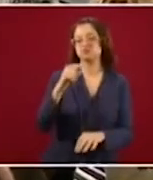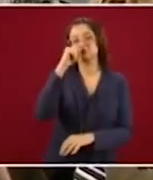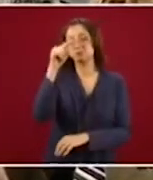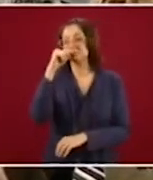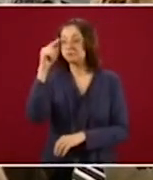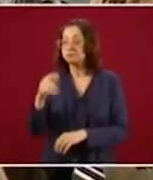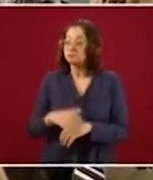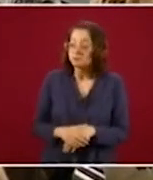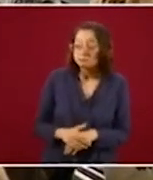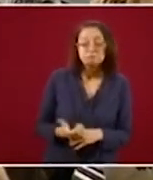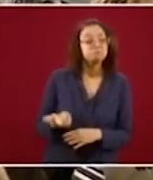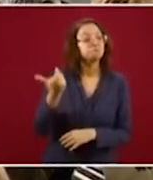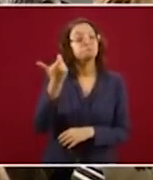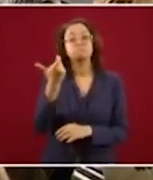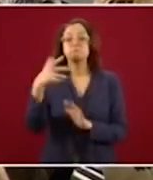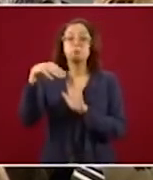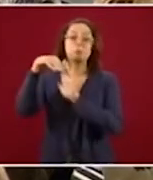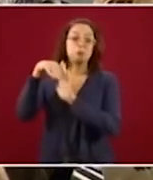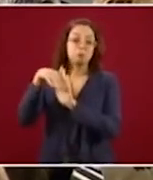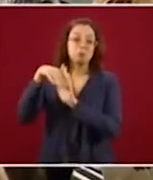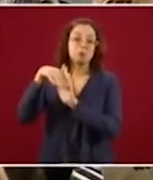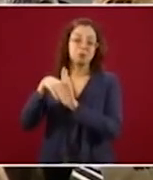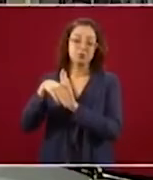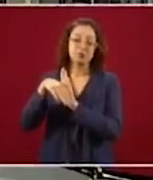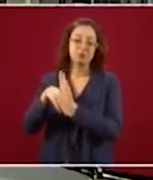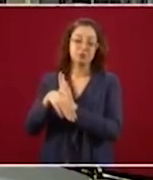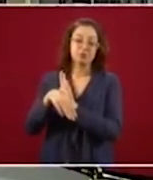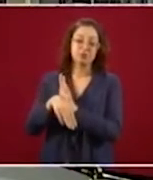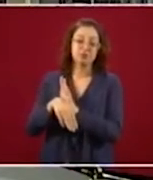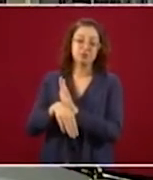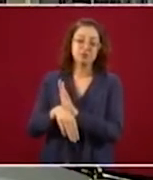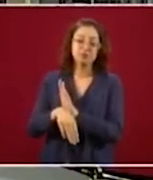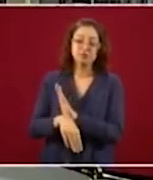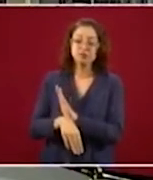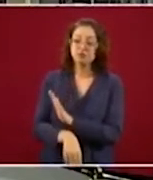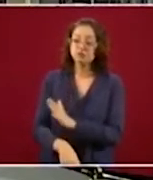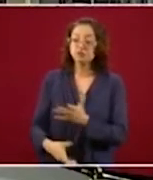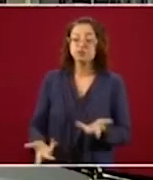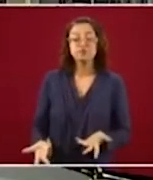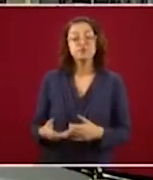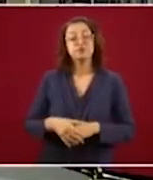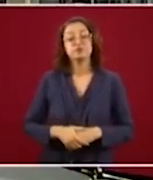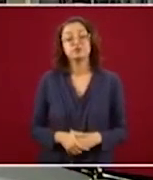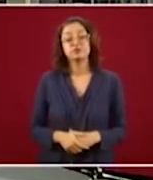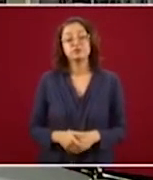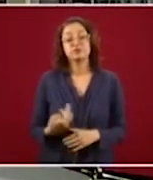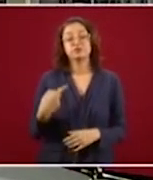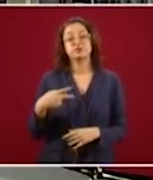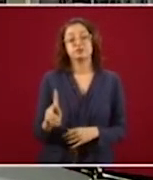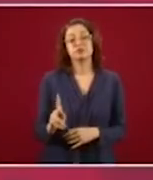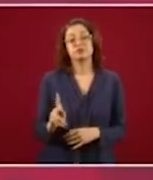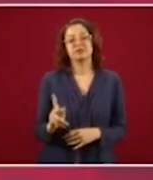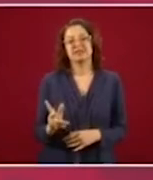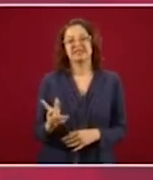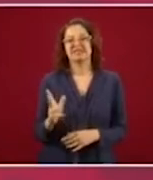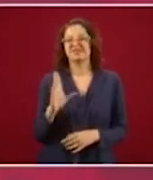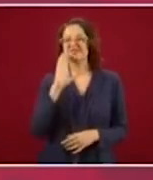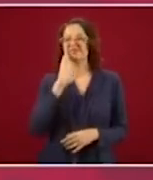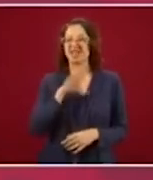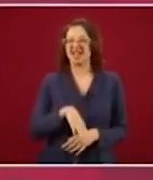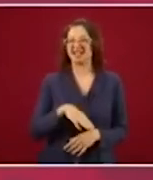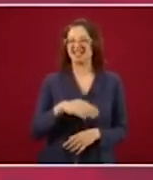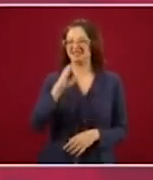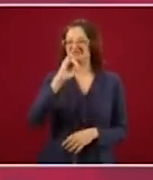está este yendo bien damas que es de mal gusto no compararnos